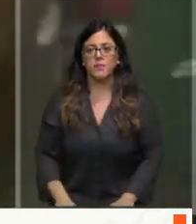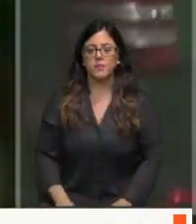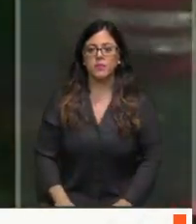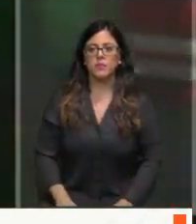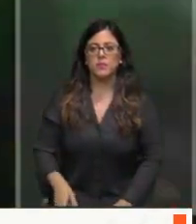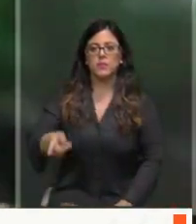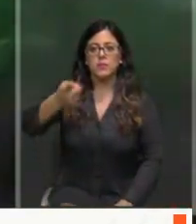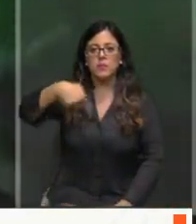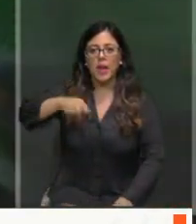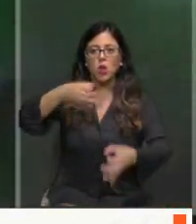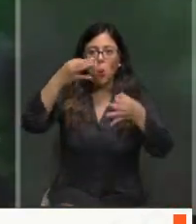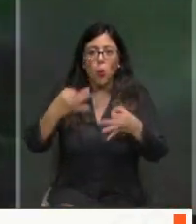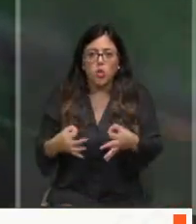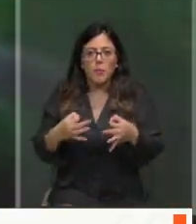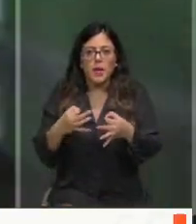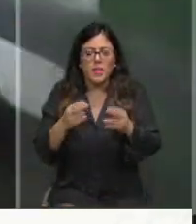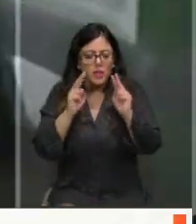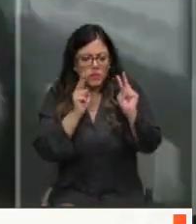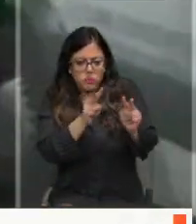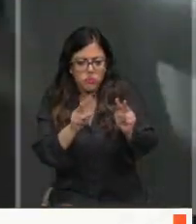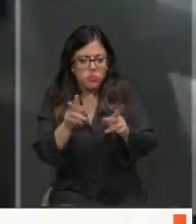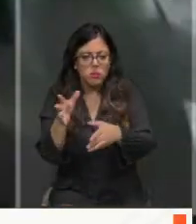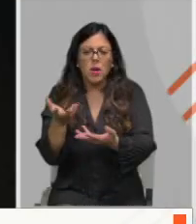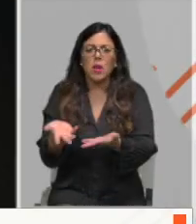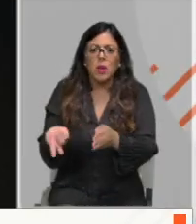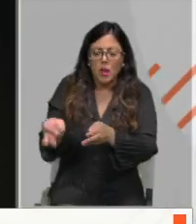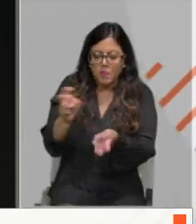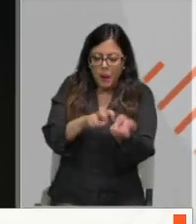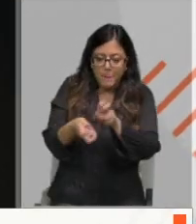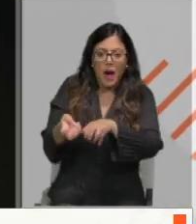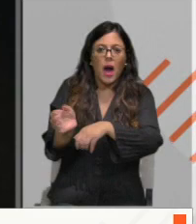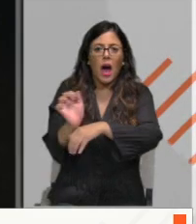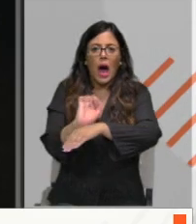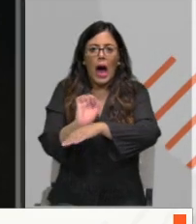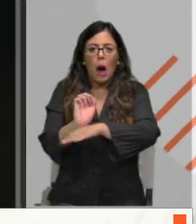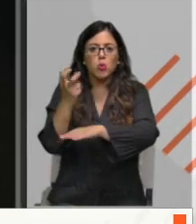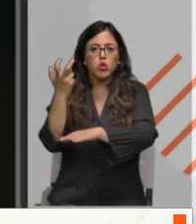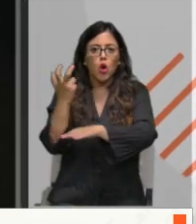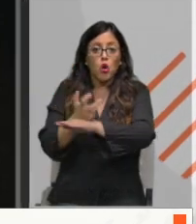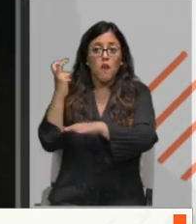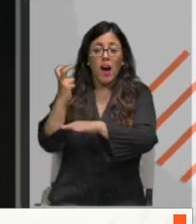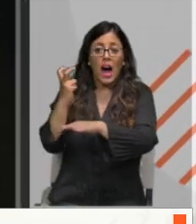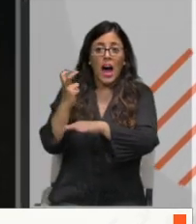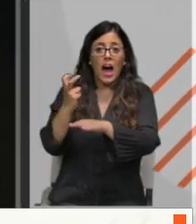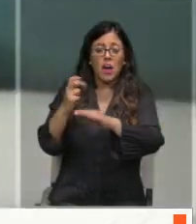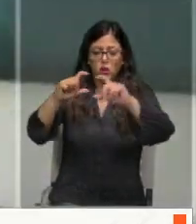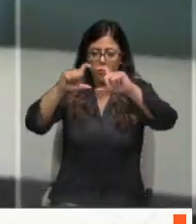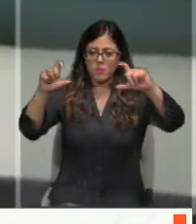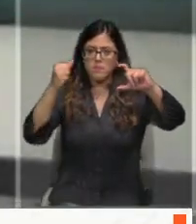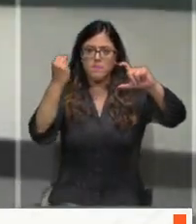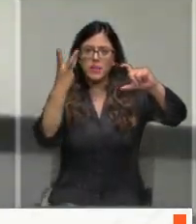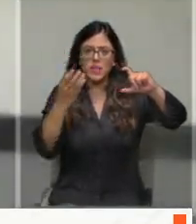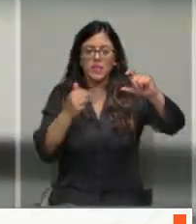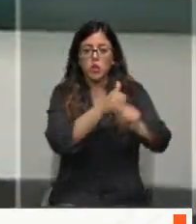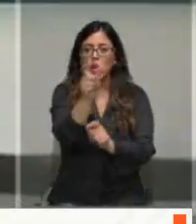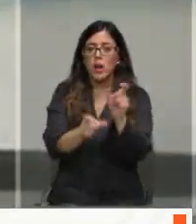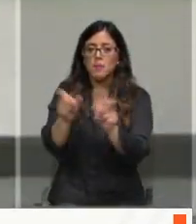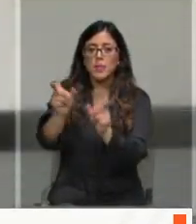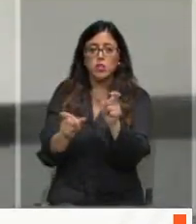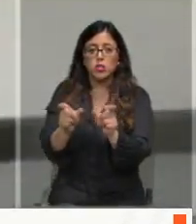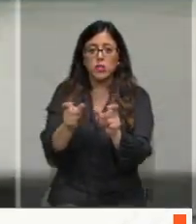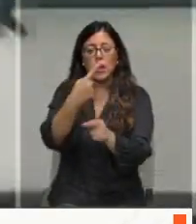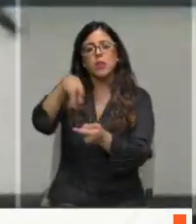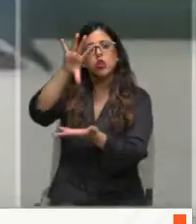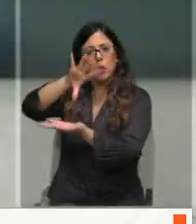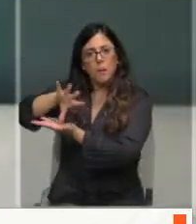fueron sorprendidos a bordo de un vehículo con encargo por robo y sus patentes adulteradas. Todos extranjeros con situación irregular en el